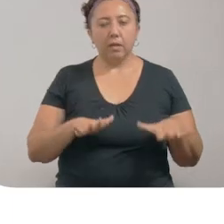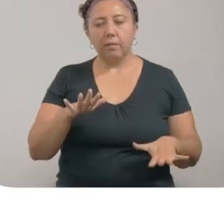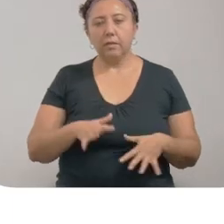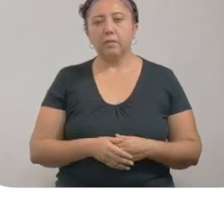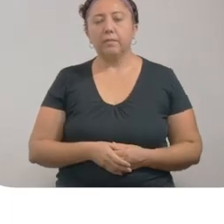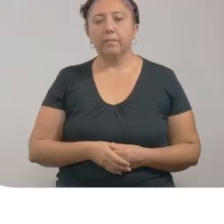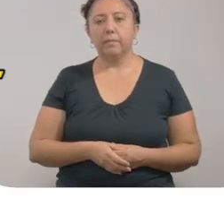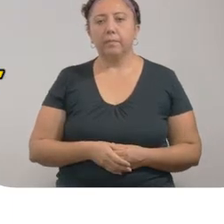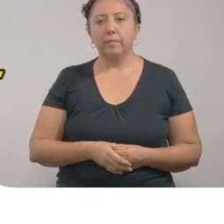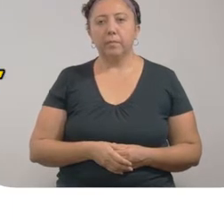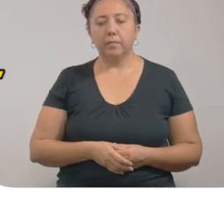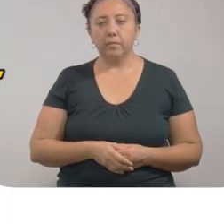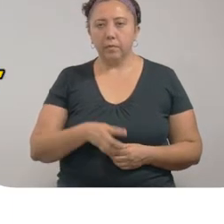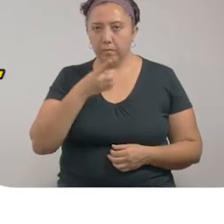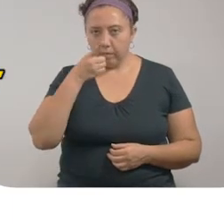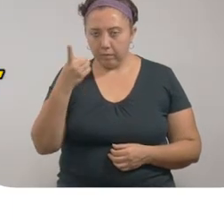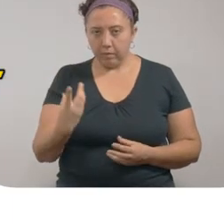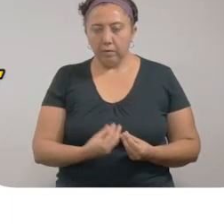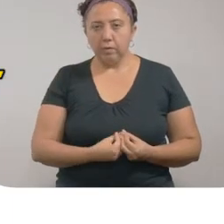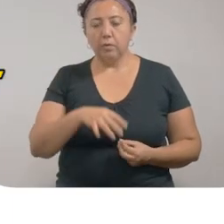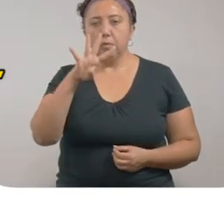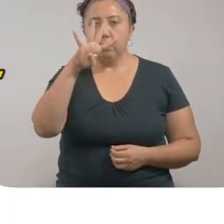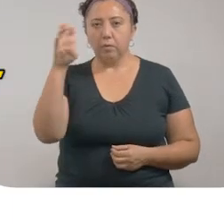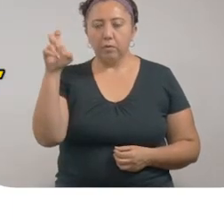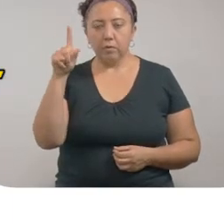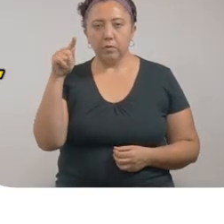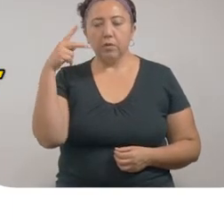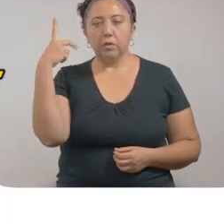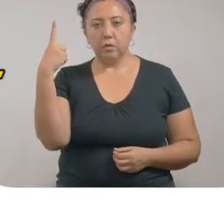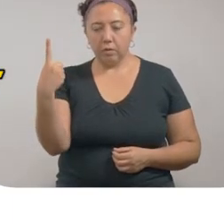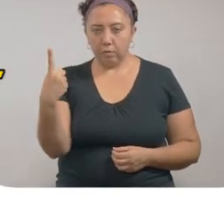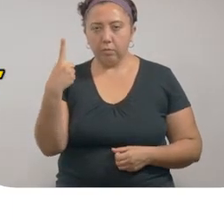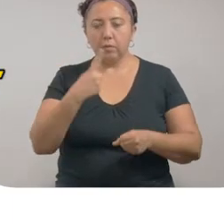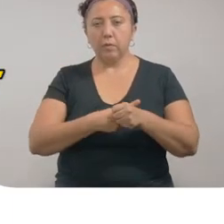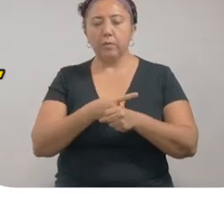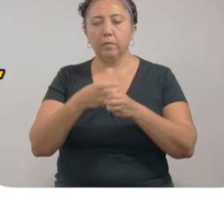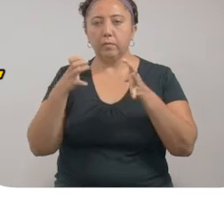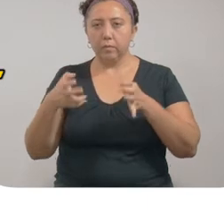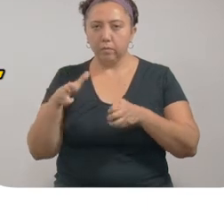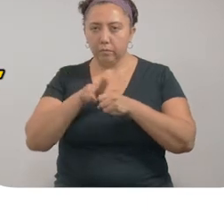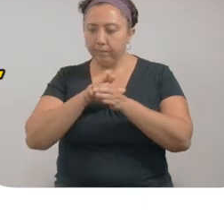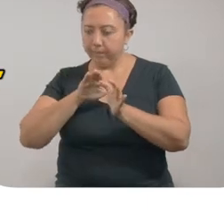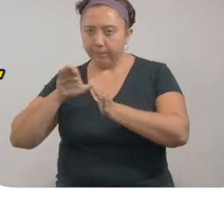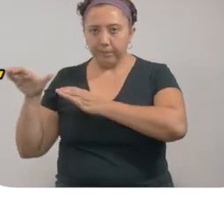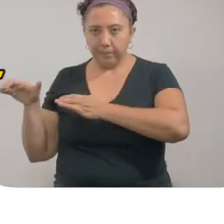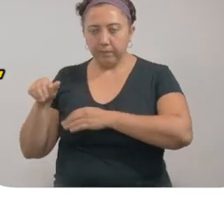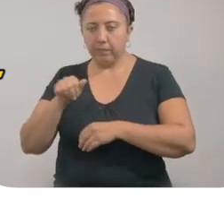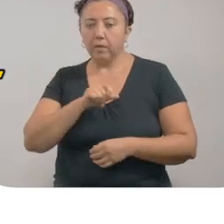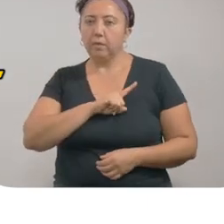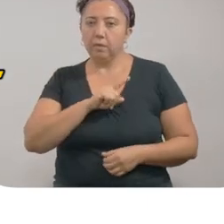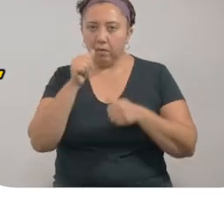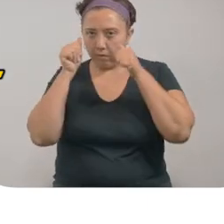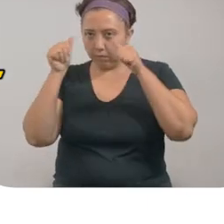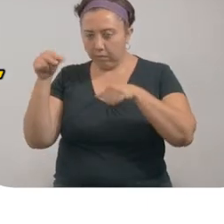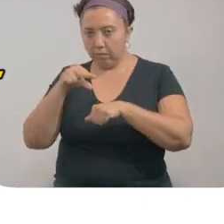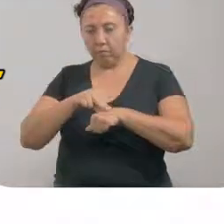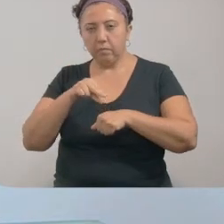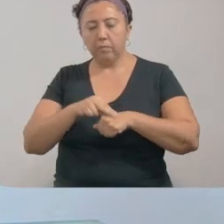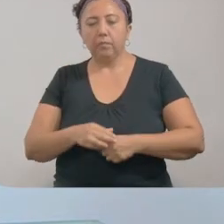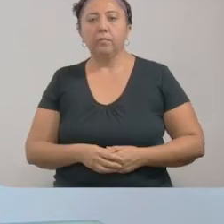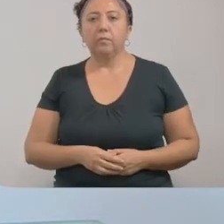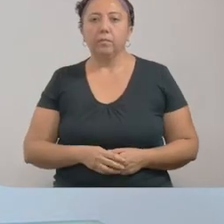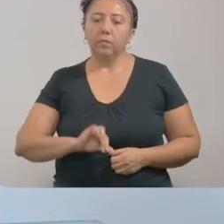síntomas leves como ya mencionamos 471 de los casos confirmados están hospitalizados y en aislamiento total